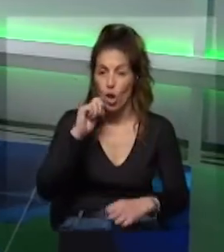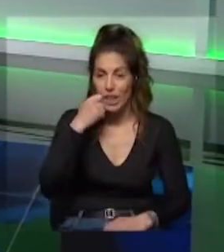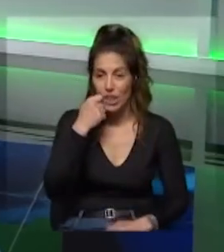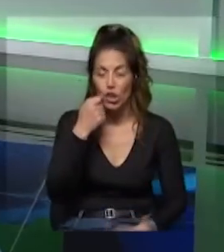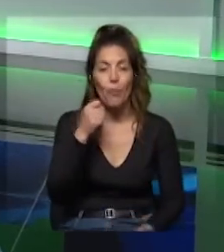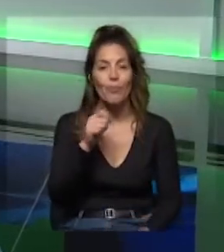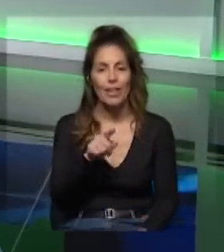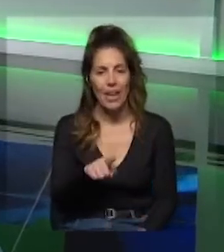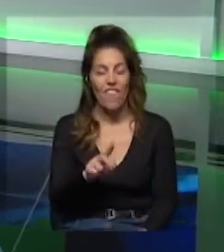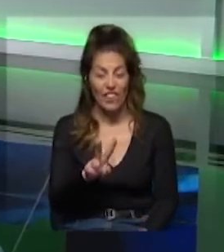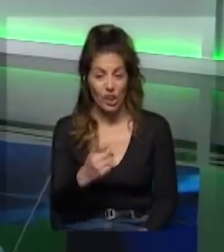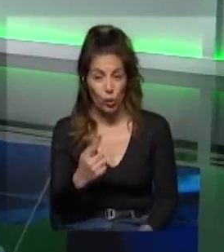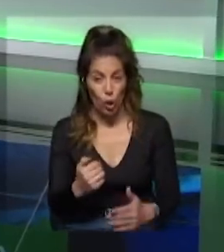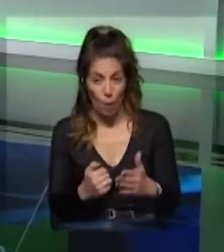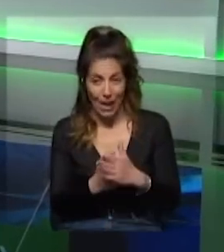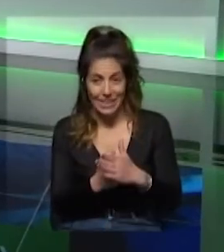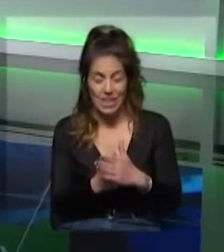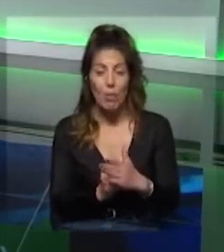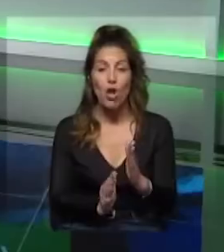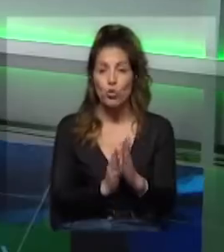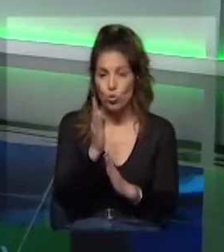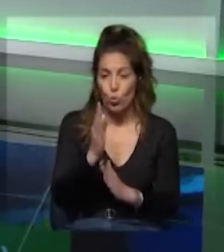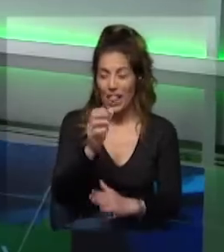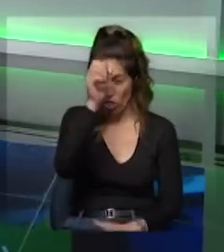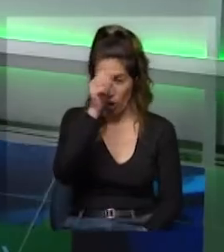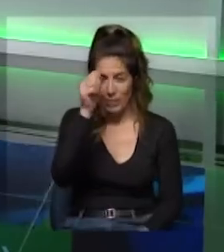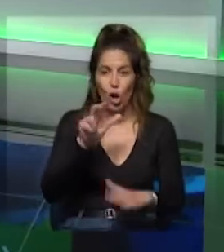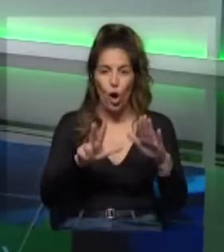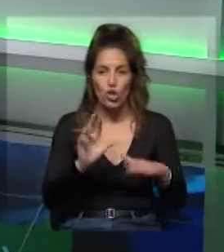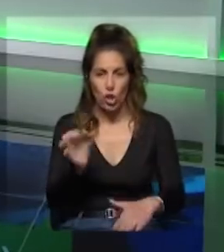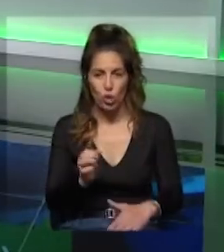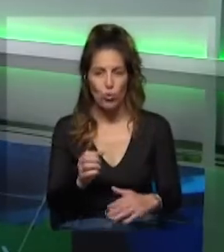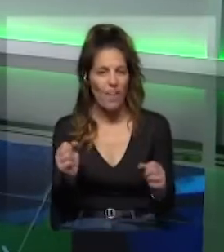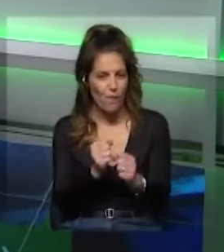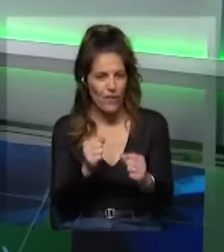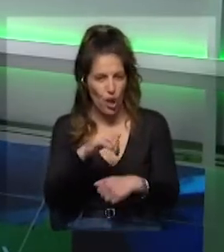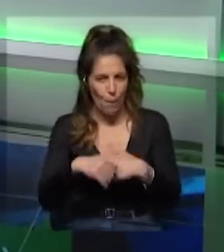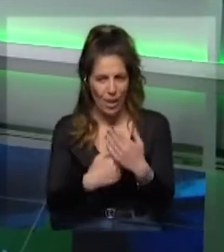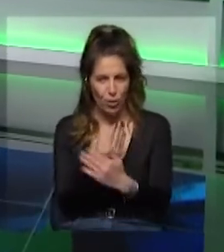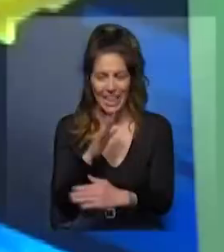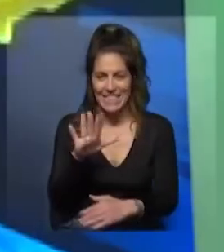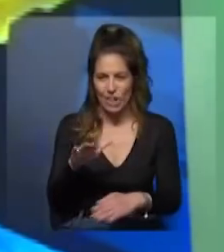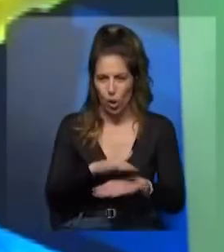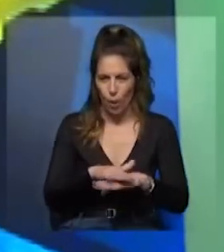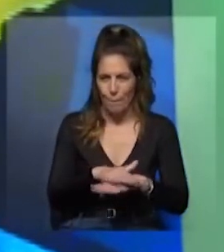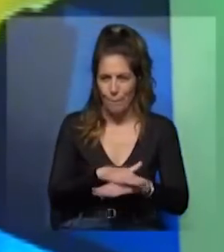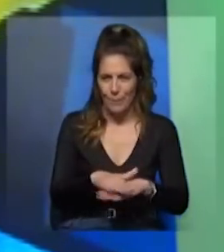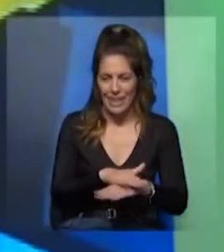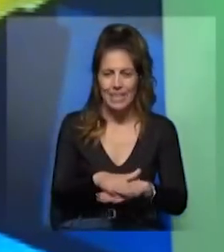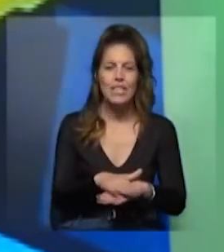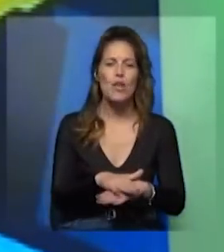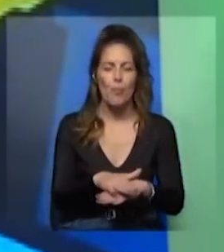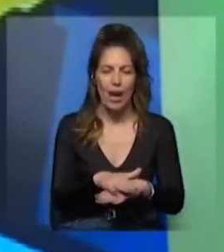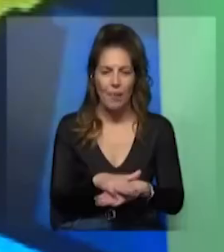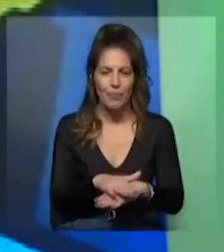qué pasa 21 me dijo la máxima sube mucho para el domingo Domingo 8 de octubre va a estar frío en la madrugada 5 será la mínima prevista por el instituto uruguayo de